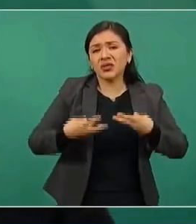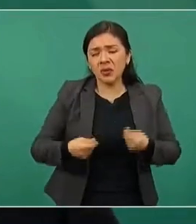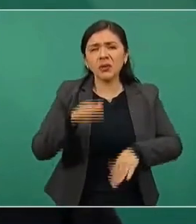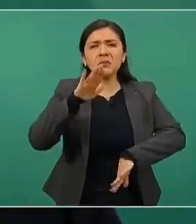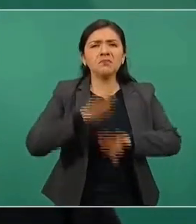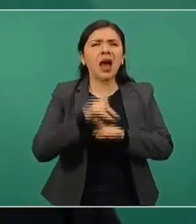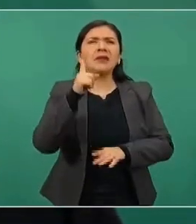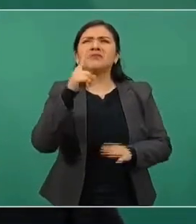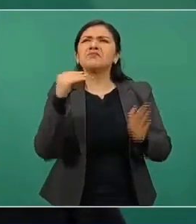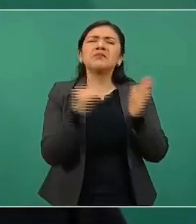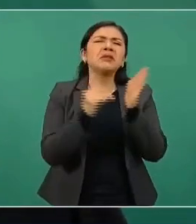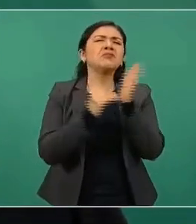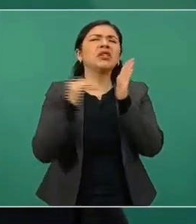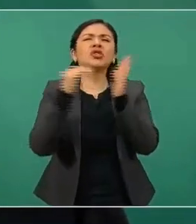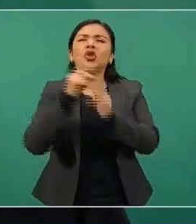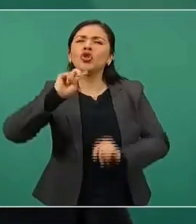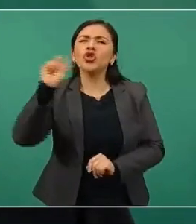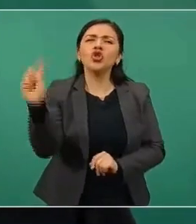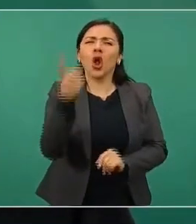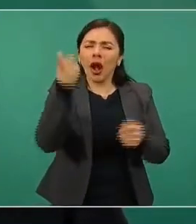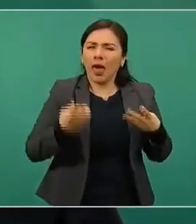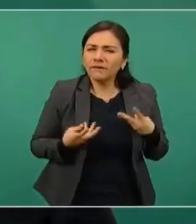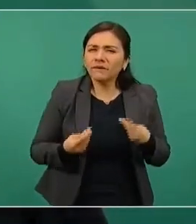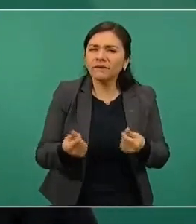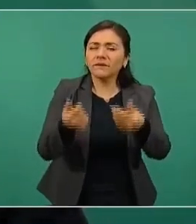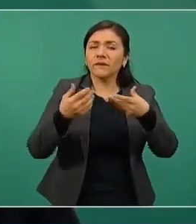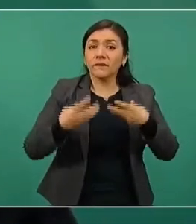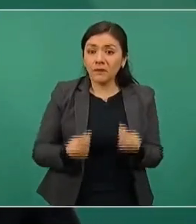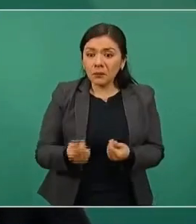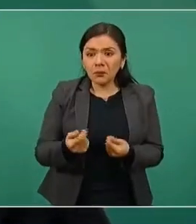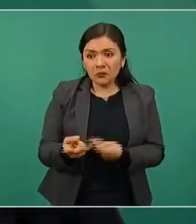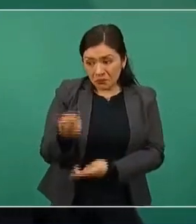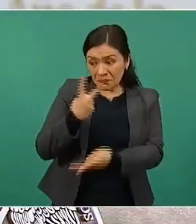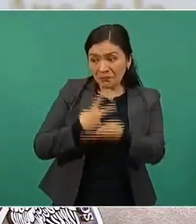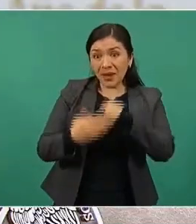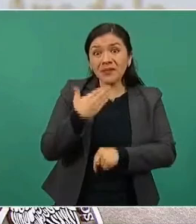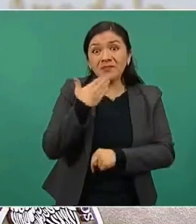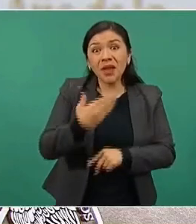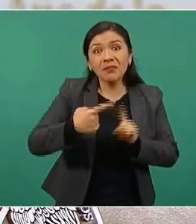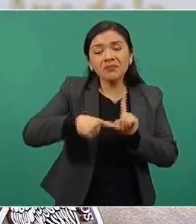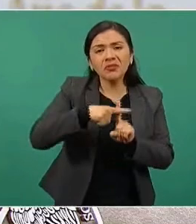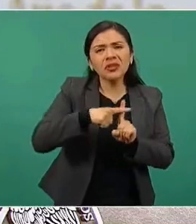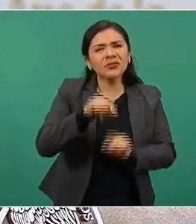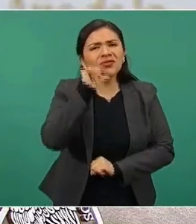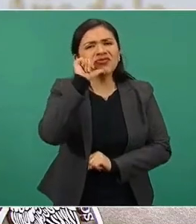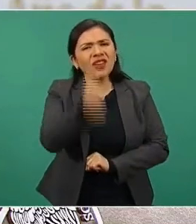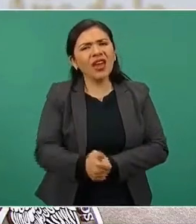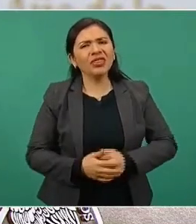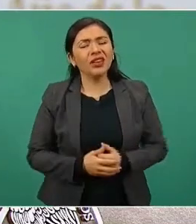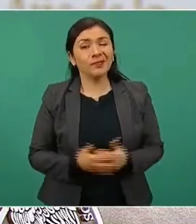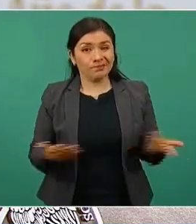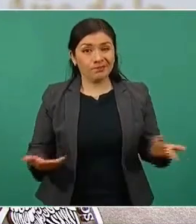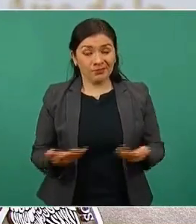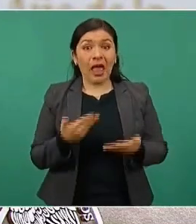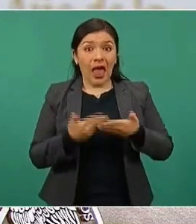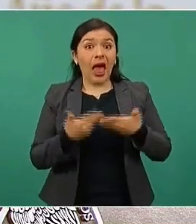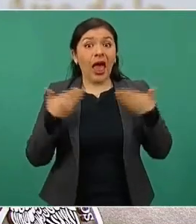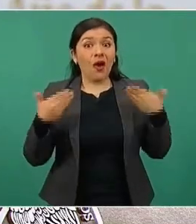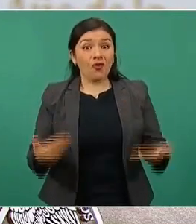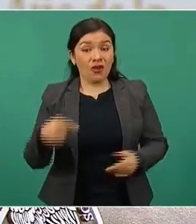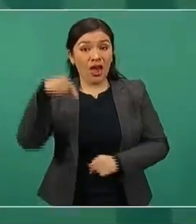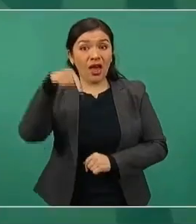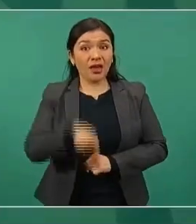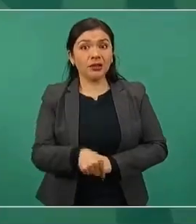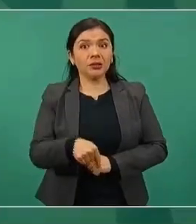miles de millones de dólares sin mayores resultados. El tema es de que al día de hoy no